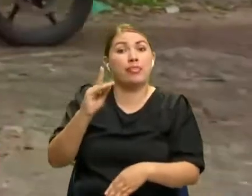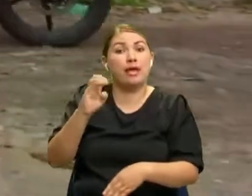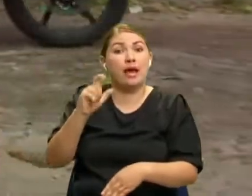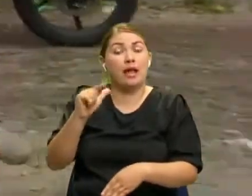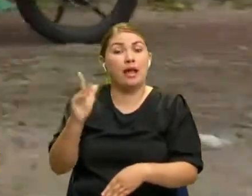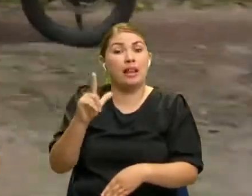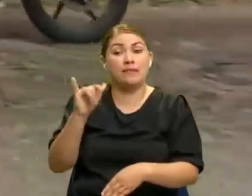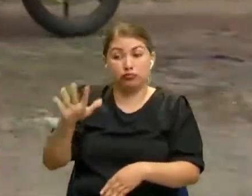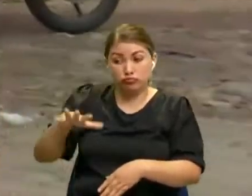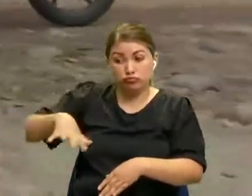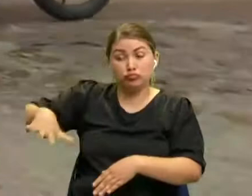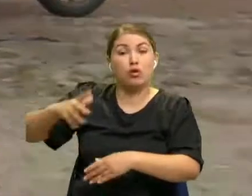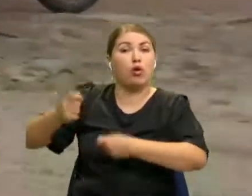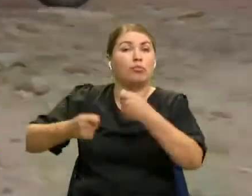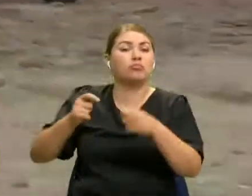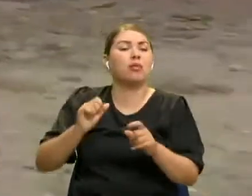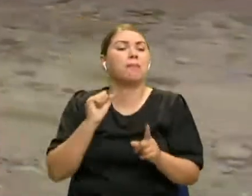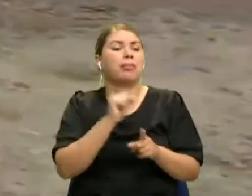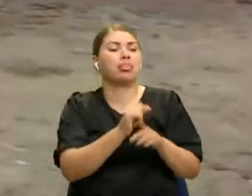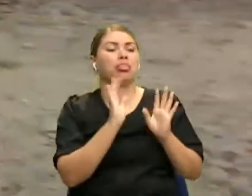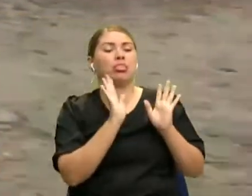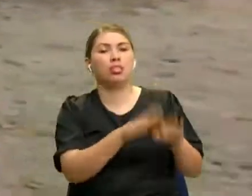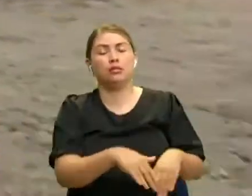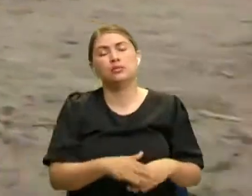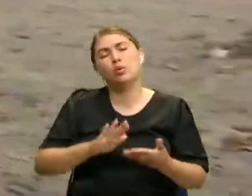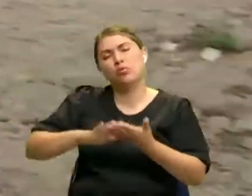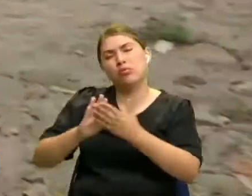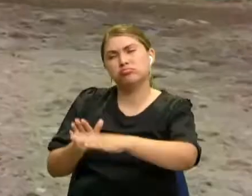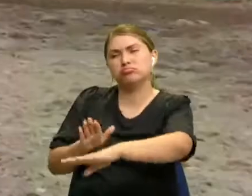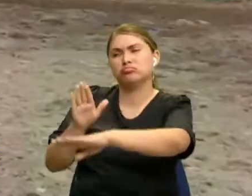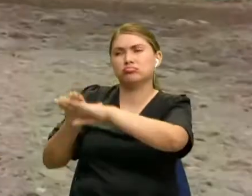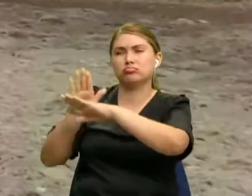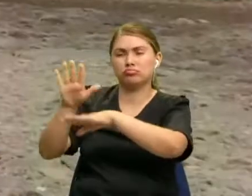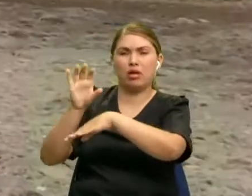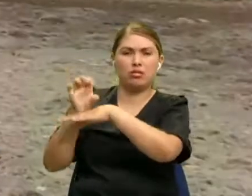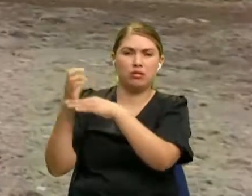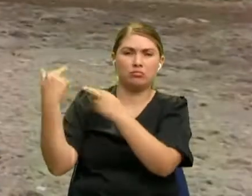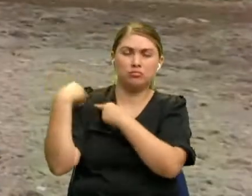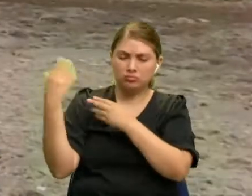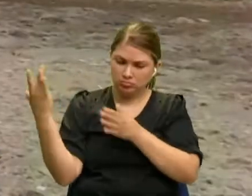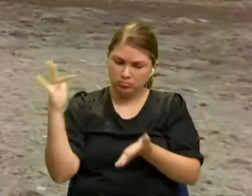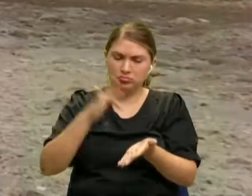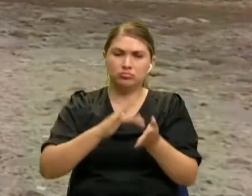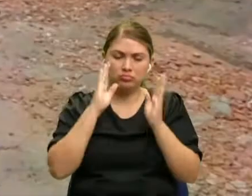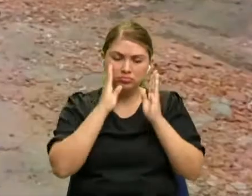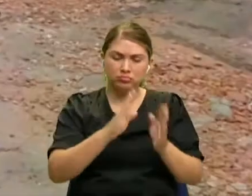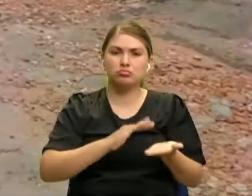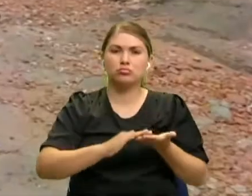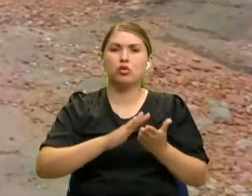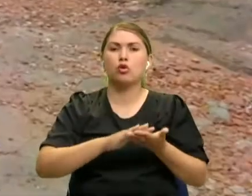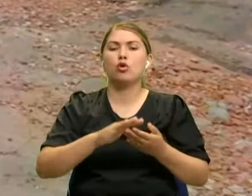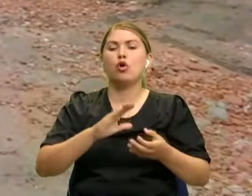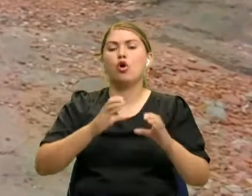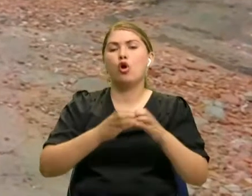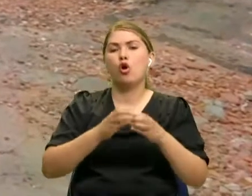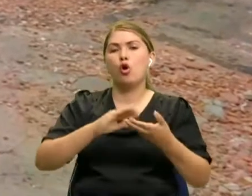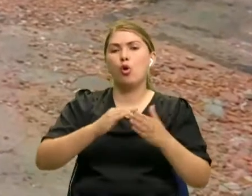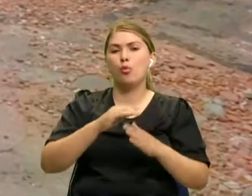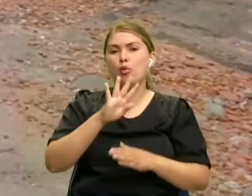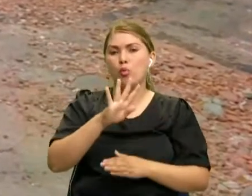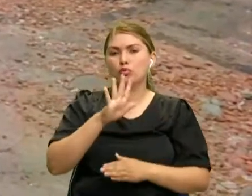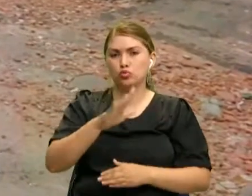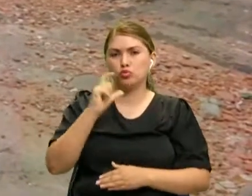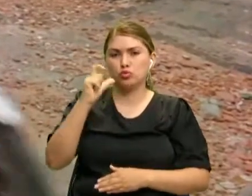zona comercial esté tan abandonada. La comunidad hace el llamado a las autoridades para que hagan presencia en este sector de la Comuna 4 de Cúcuta.